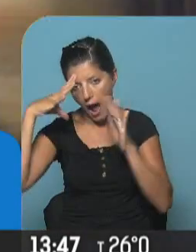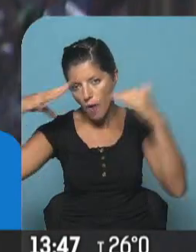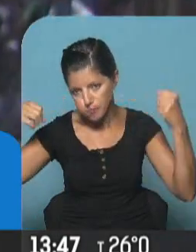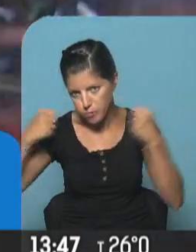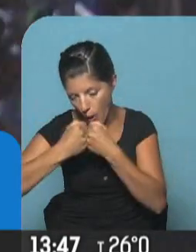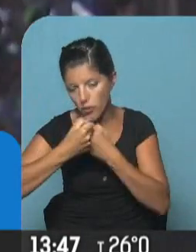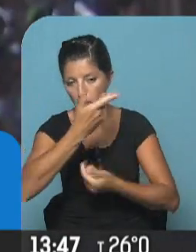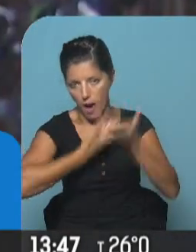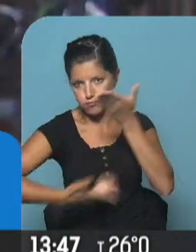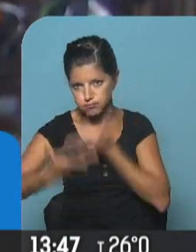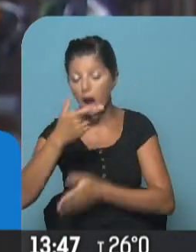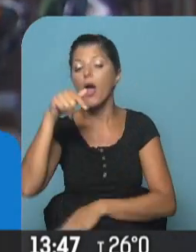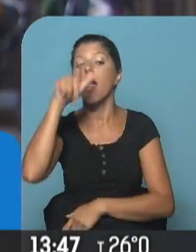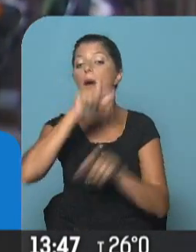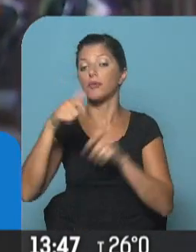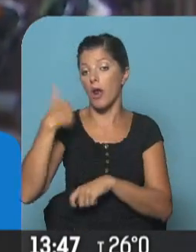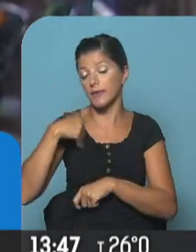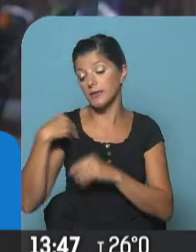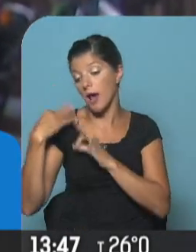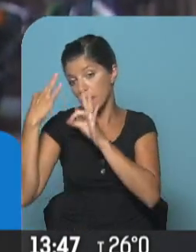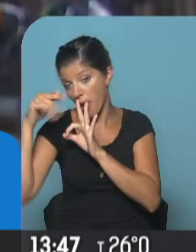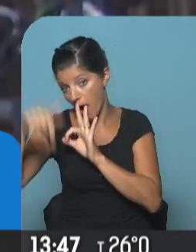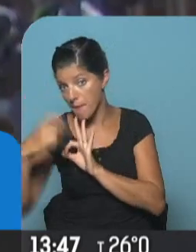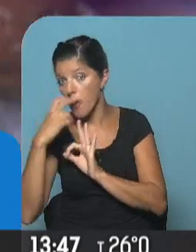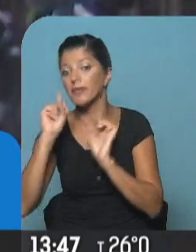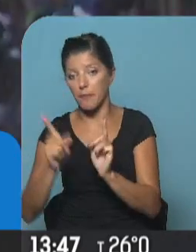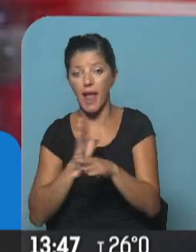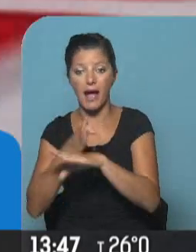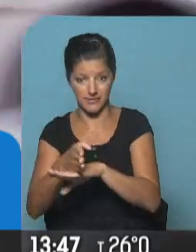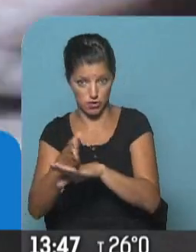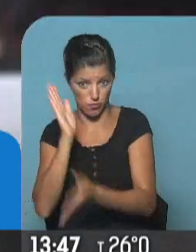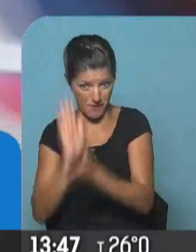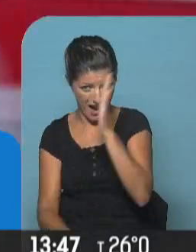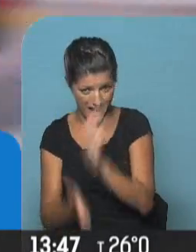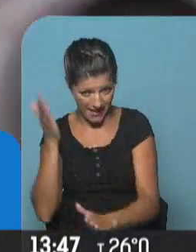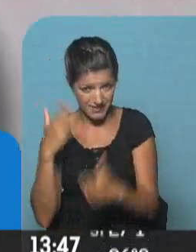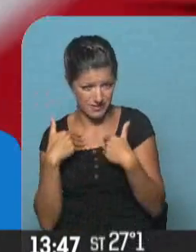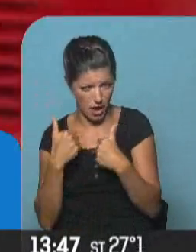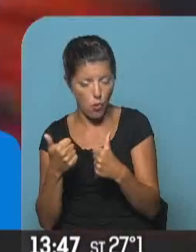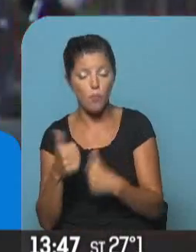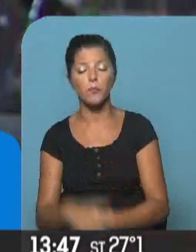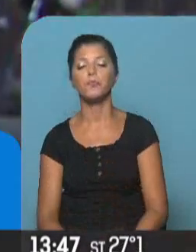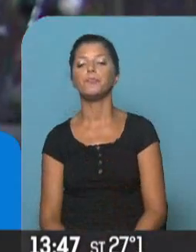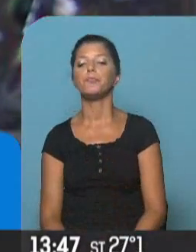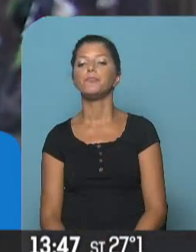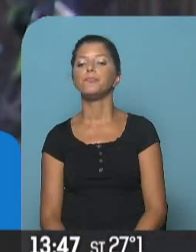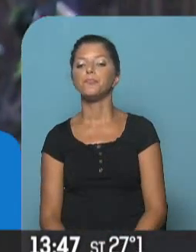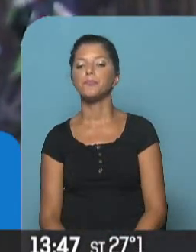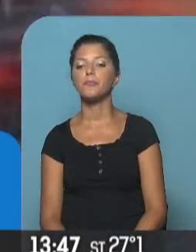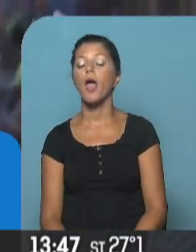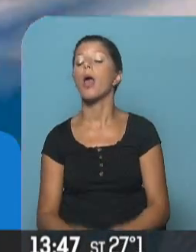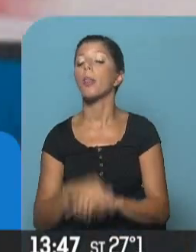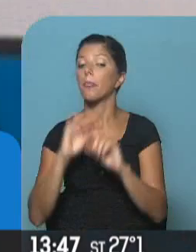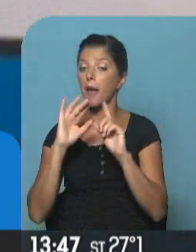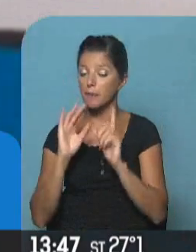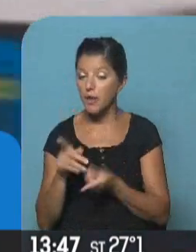reciprocidad entre el gobierno argentino y el gobierno de Bolivia. Para eso también en estos mismos tweets que se emitió por